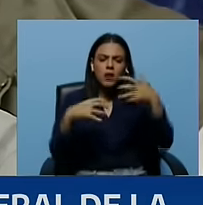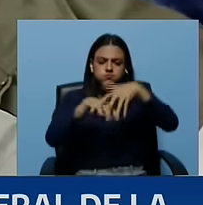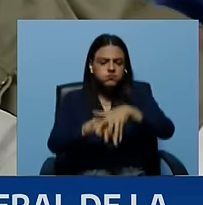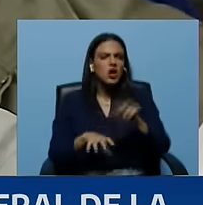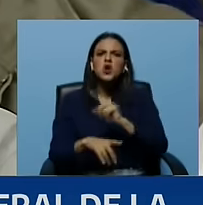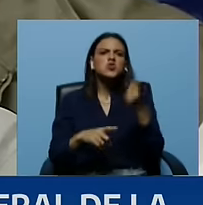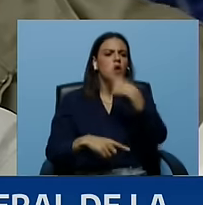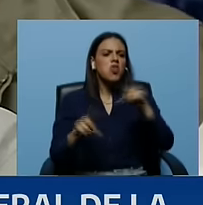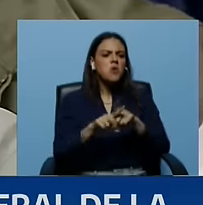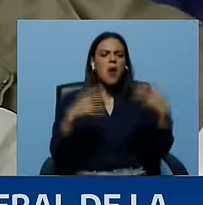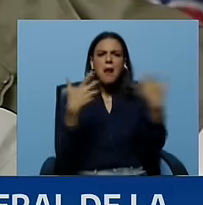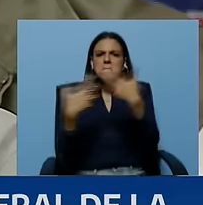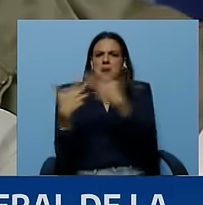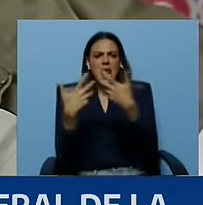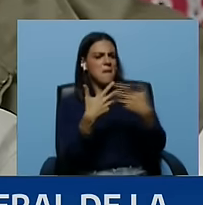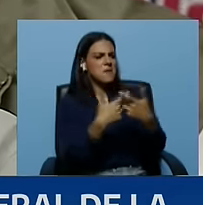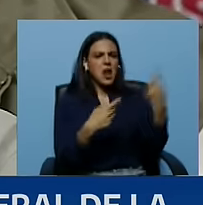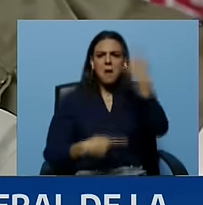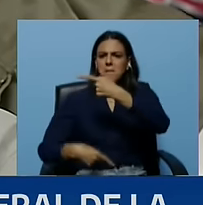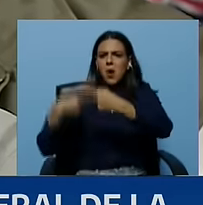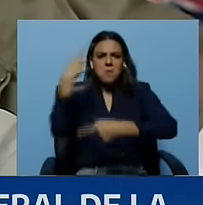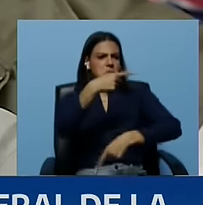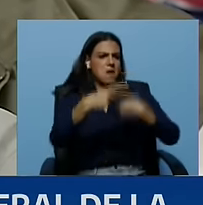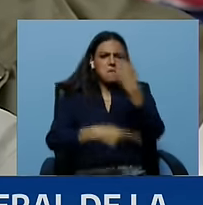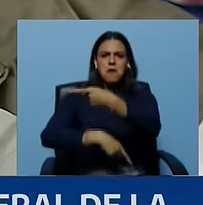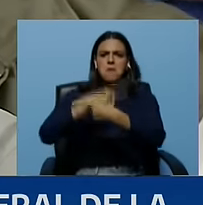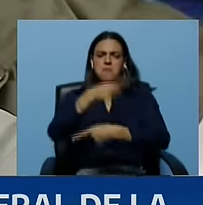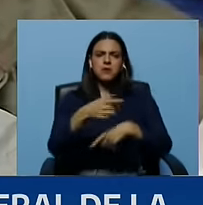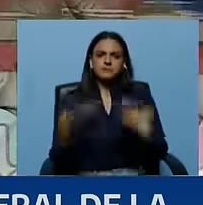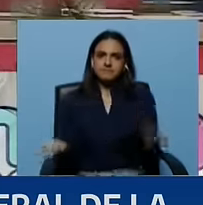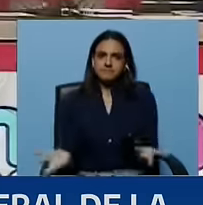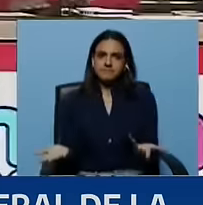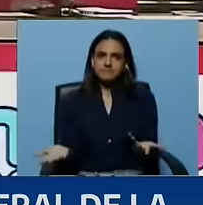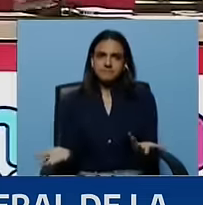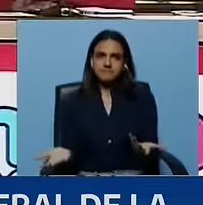dirigentes peleándose por una botella vacía.